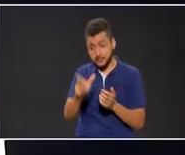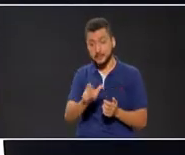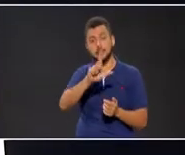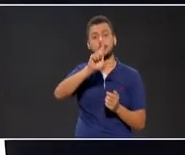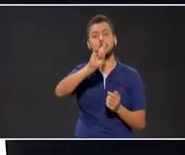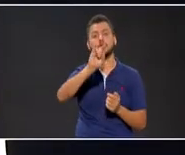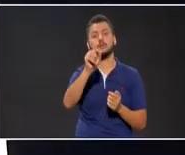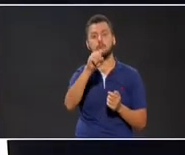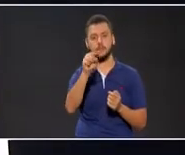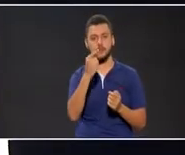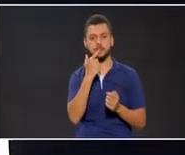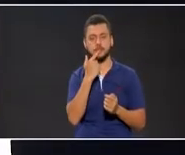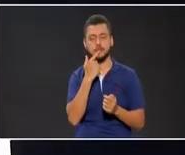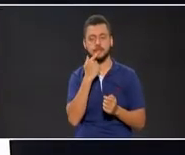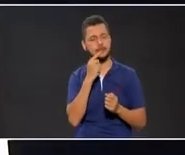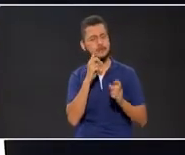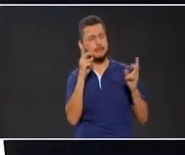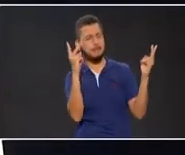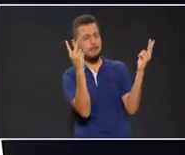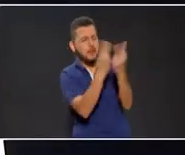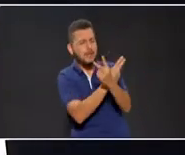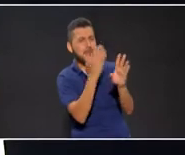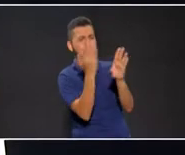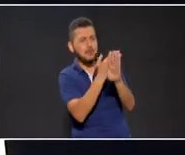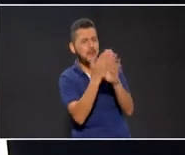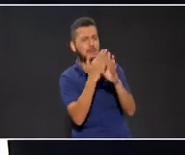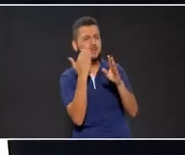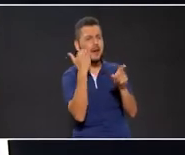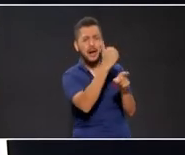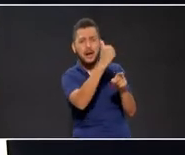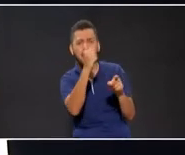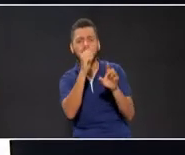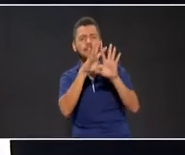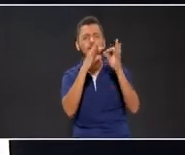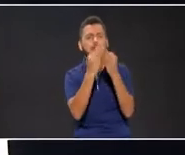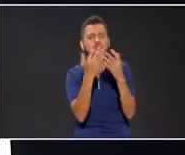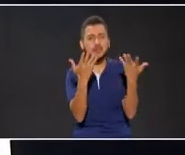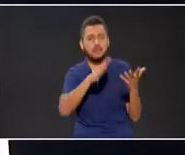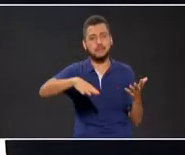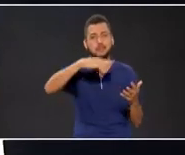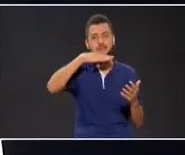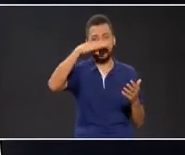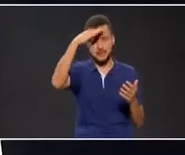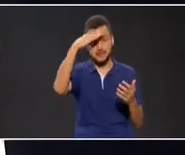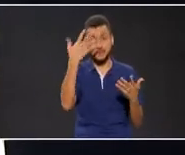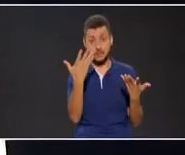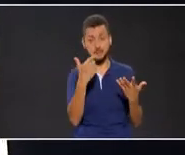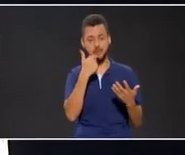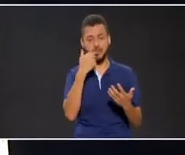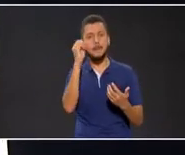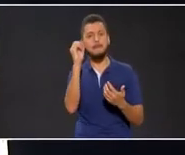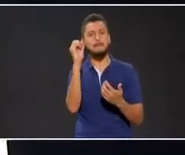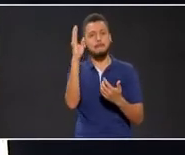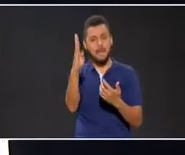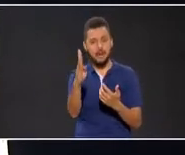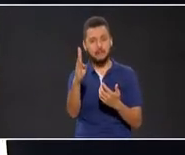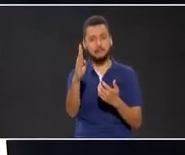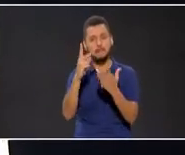sería la falta de oportunidades de empleo y educación por eso hemos planteado el banco público de proyectos de emprendimiento esta misma situación